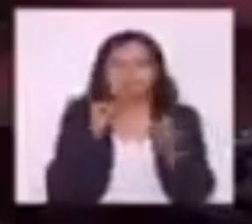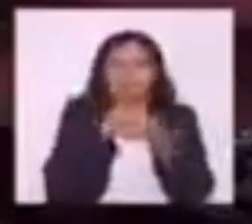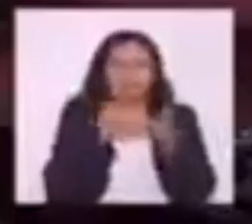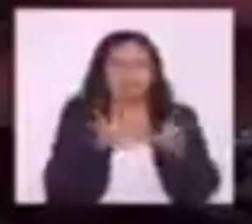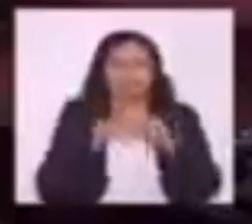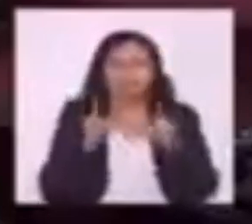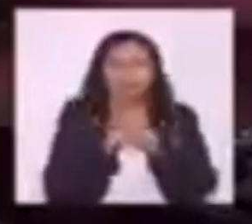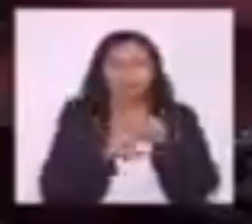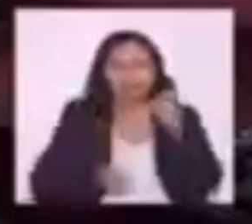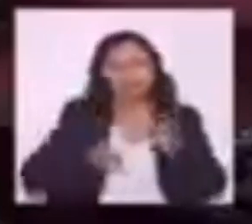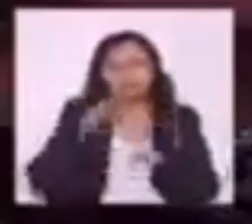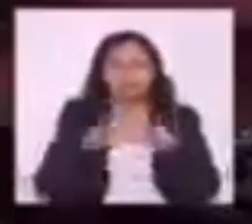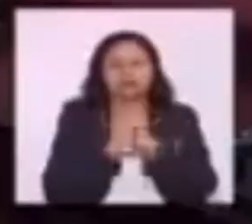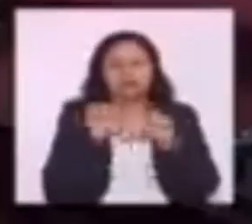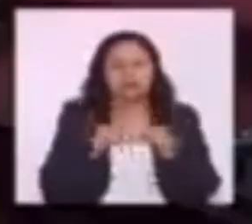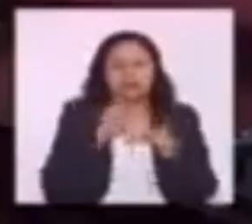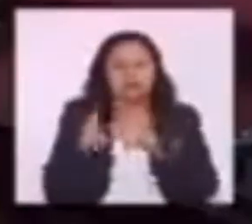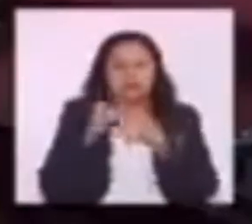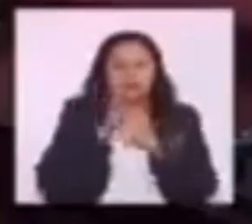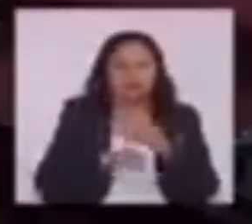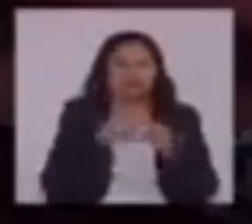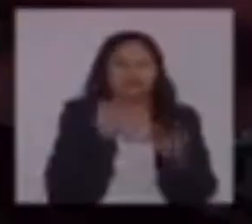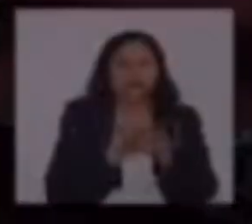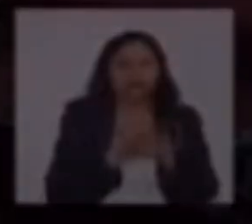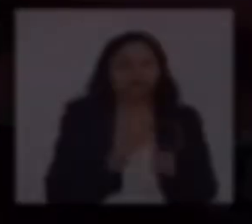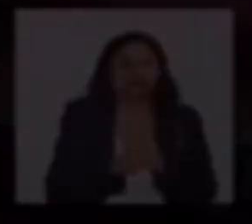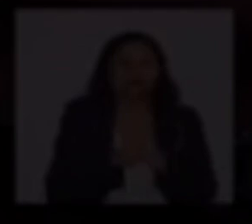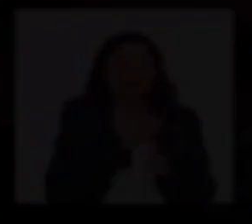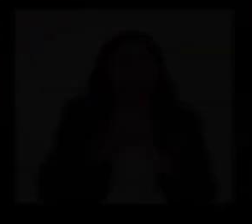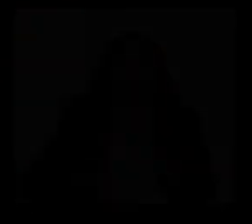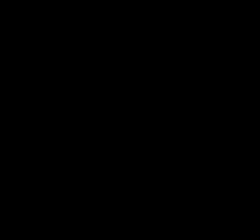viene en perjuicio del departamento de Escuintla. Muchas gracias, señor presidente, honorable pleno.